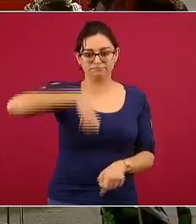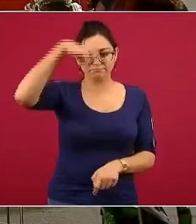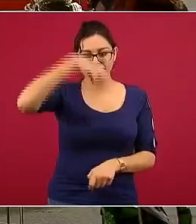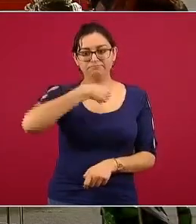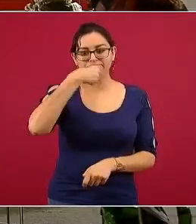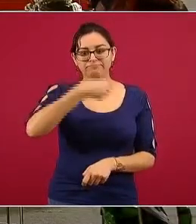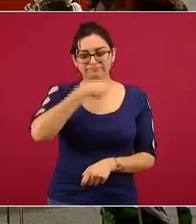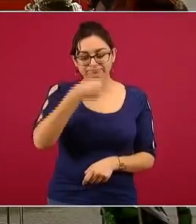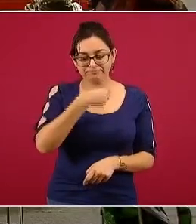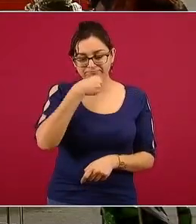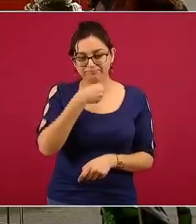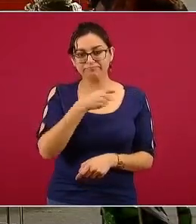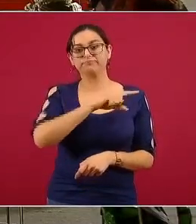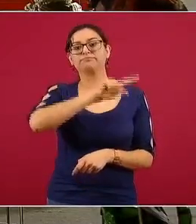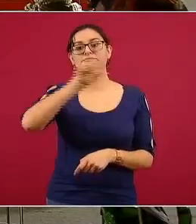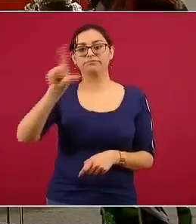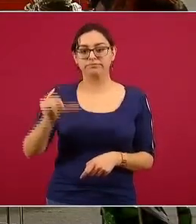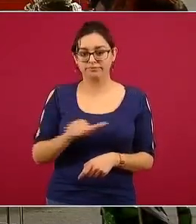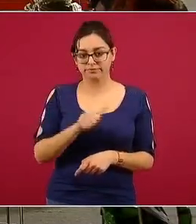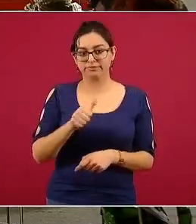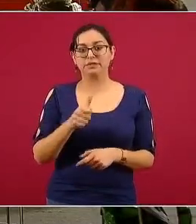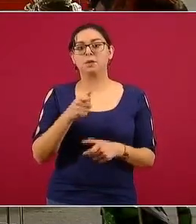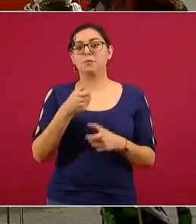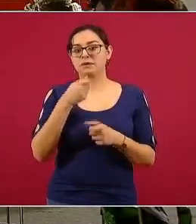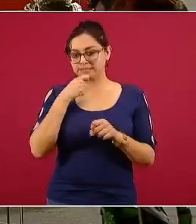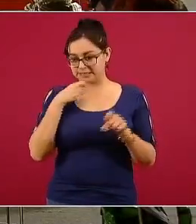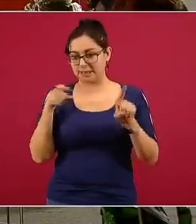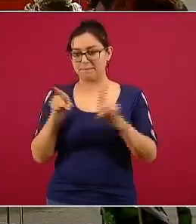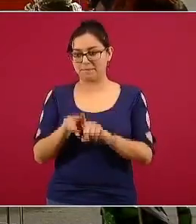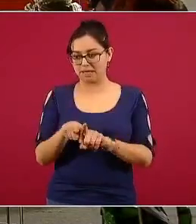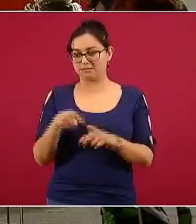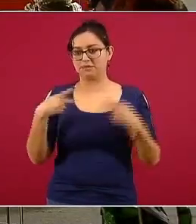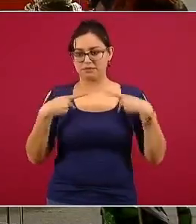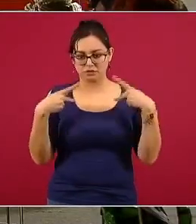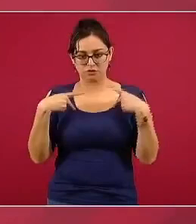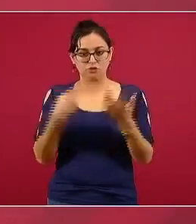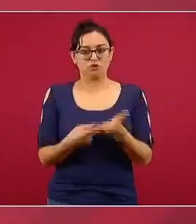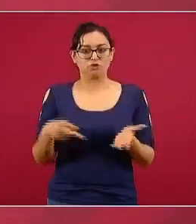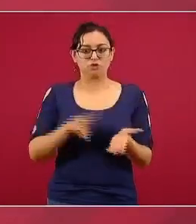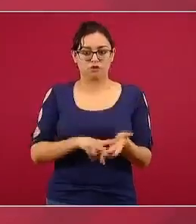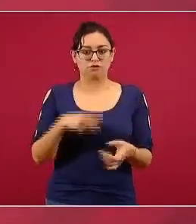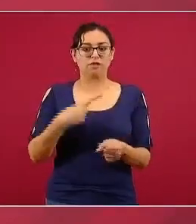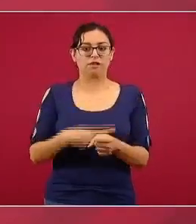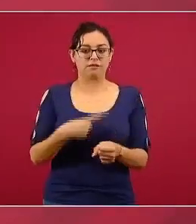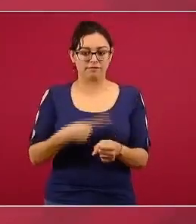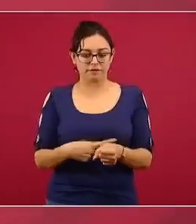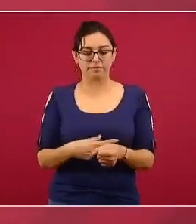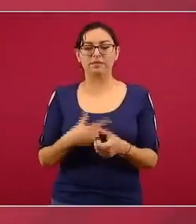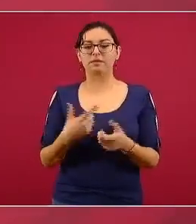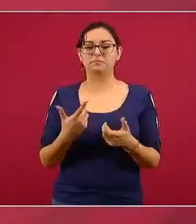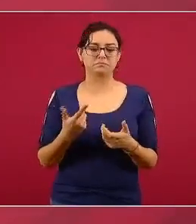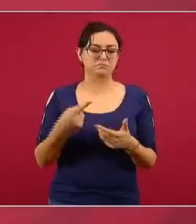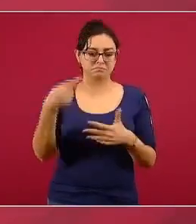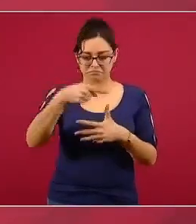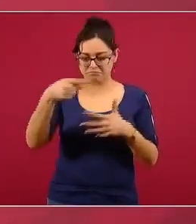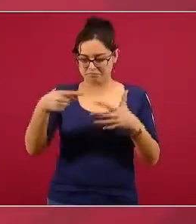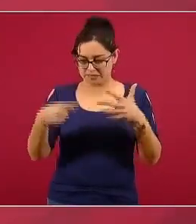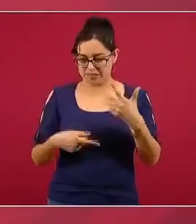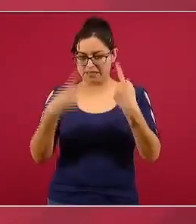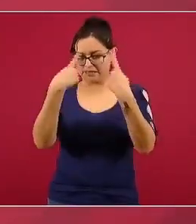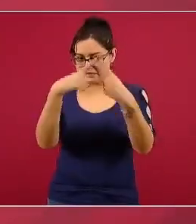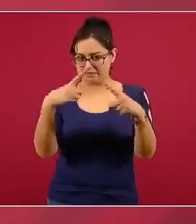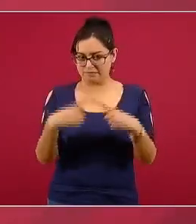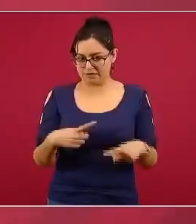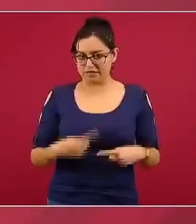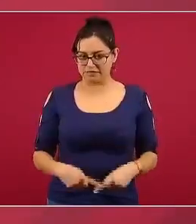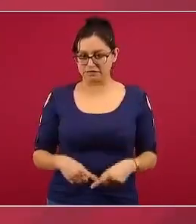ejes complementarios los componentes de comorbilidades y otros ejes que se pueden ir definiendo como para el